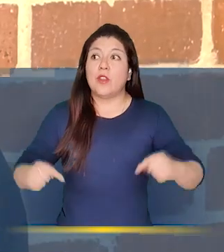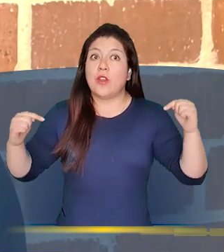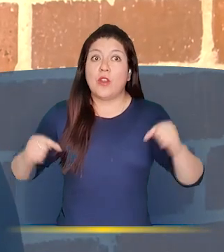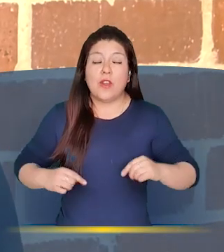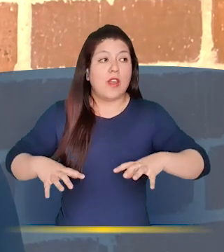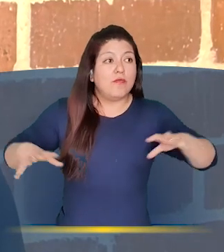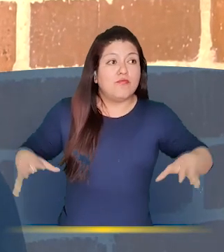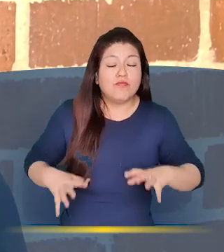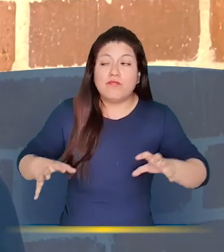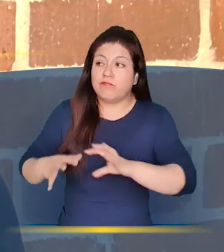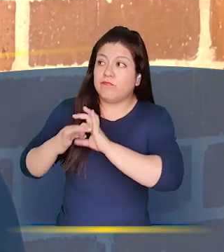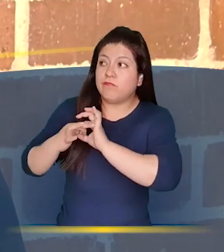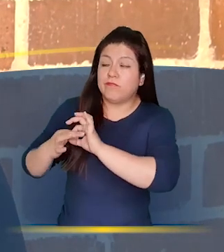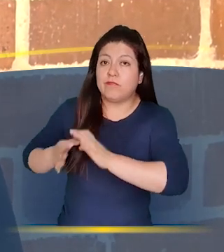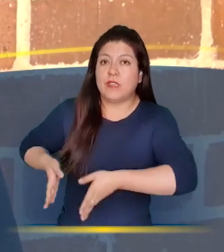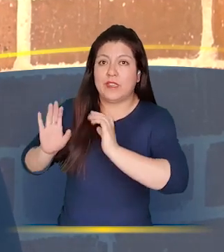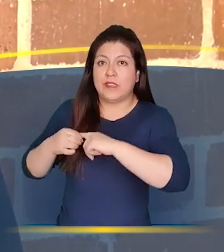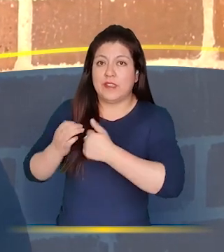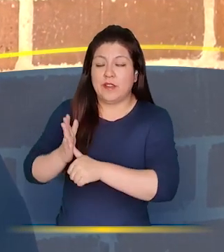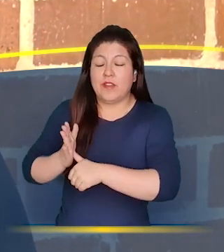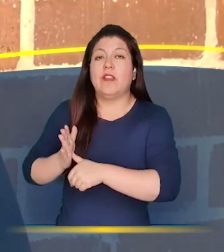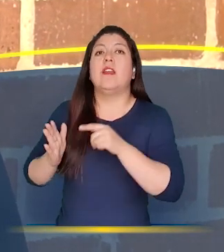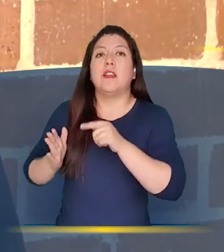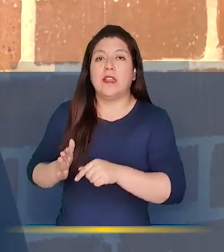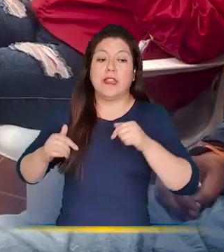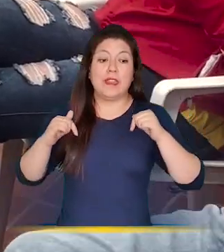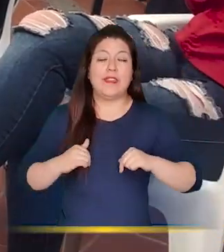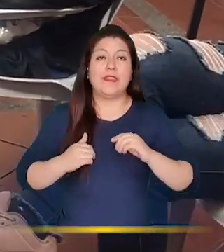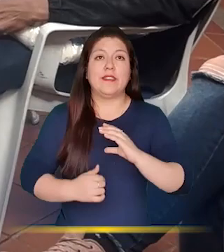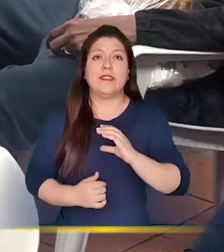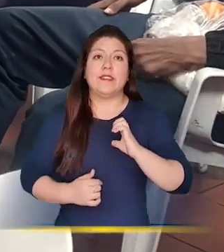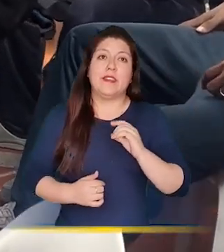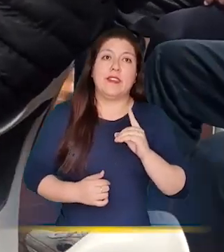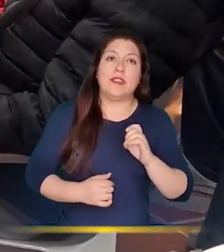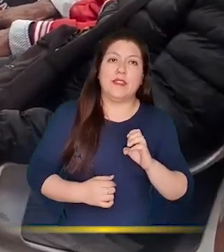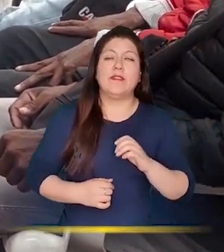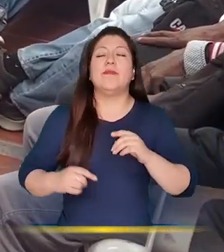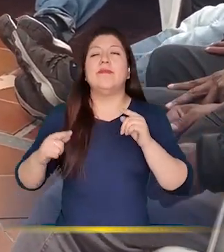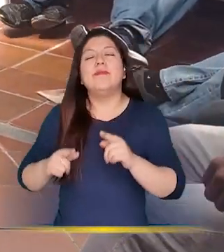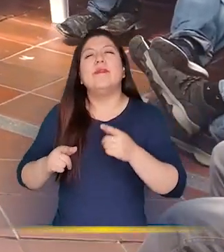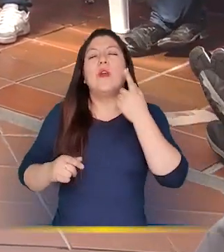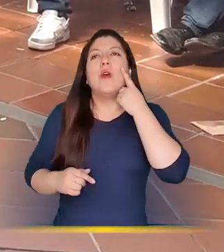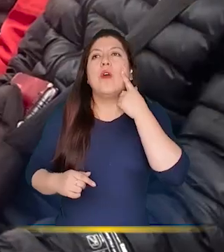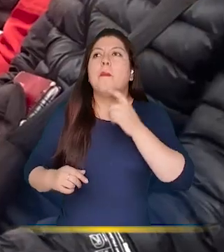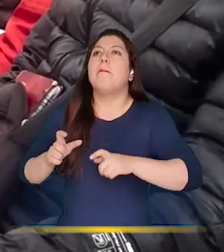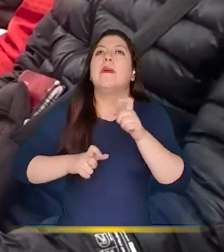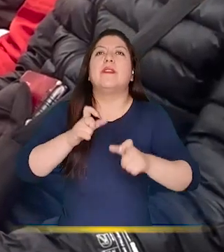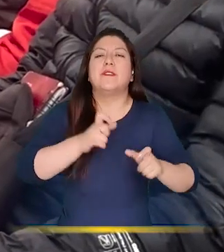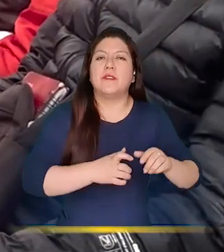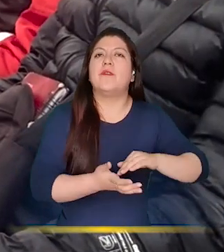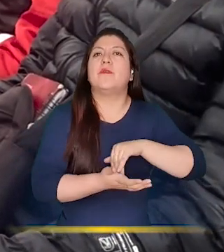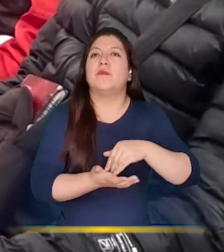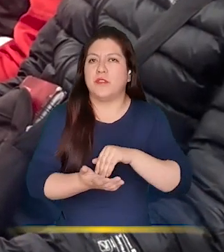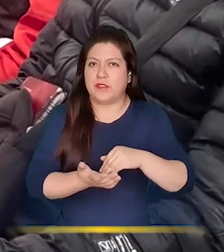El día de hoy nos encontramos en una acción de articulación con la Registraduría Nacional, acá, en el CEDIN, haciendo una jornada masiva de cedulación